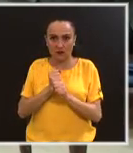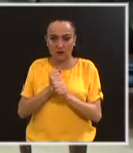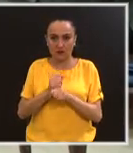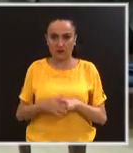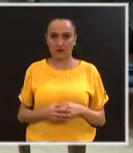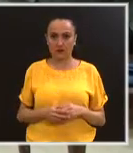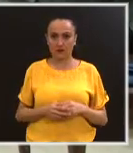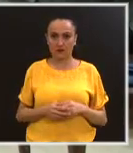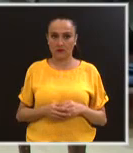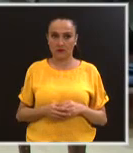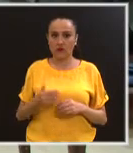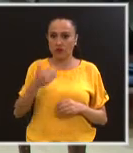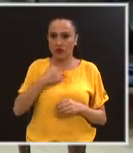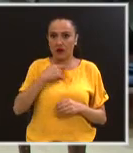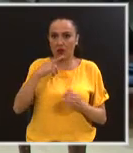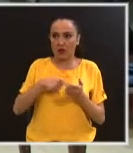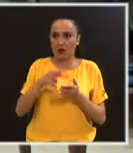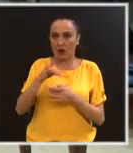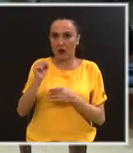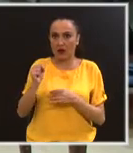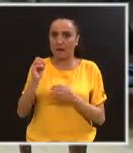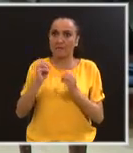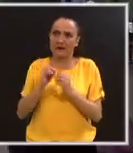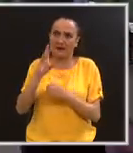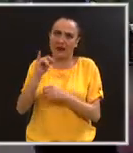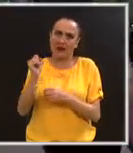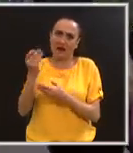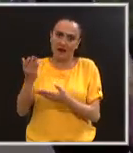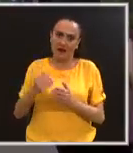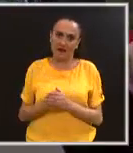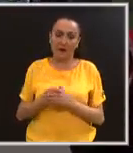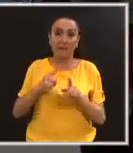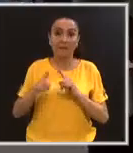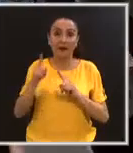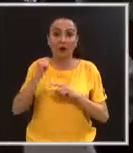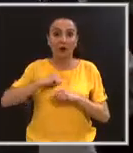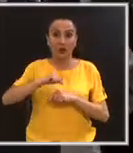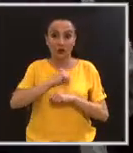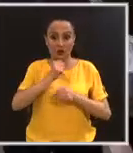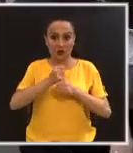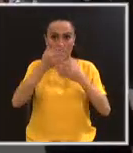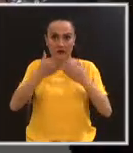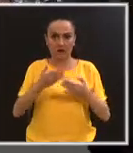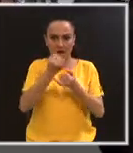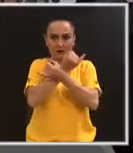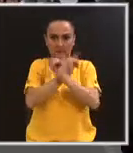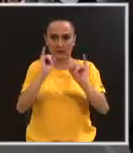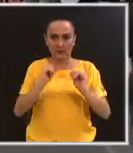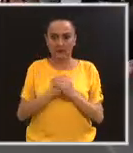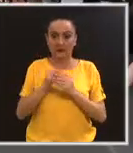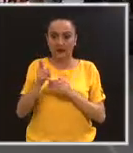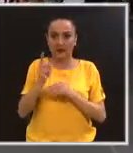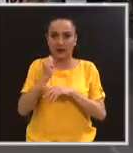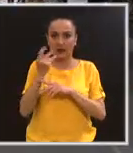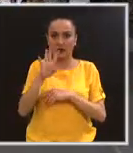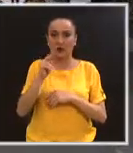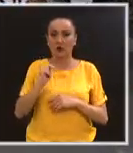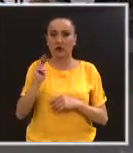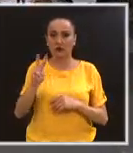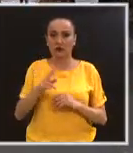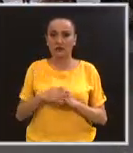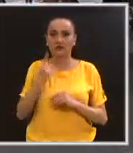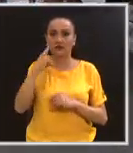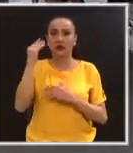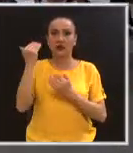este teniendo la deuda y más en la caja verdad según la asociación de trabajadores independientes este 14 de noviembre